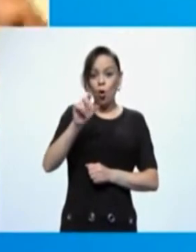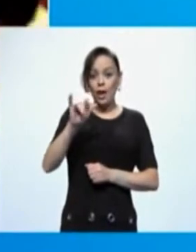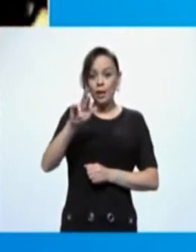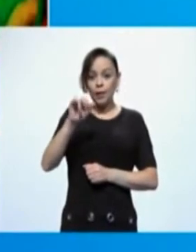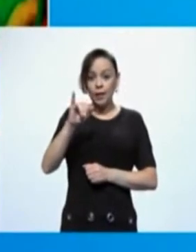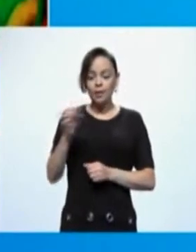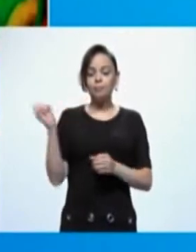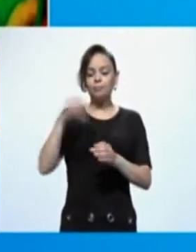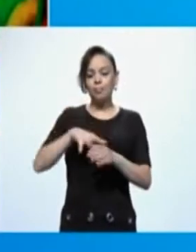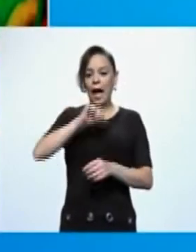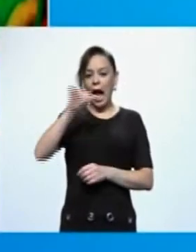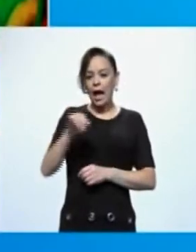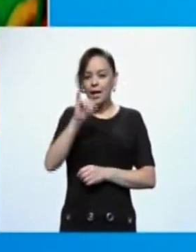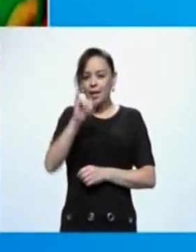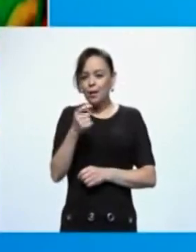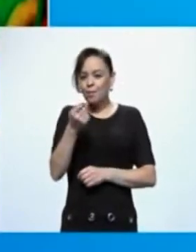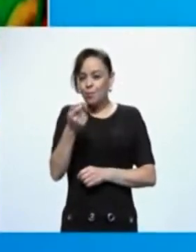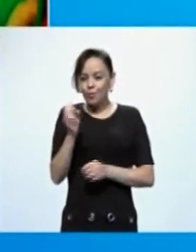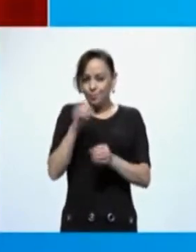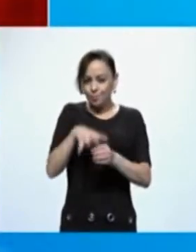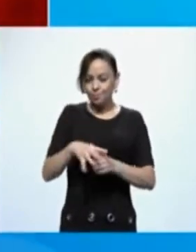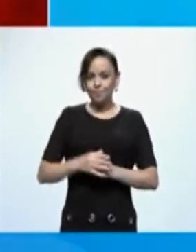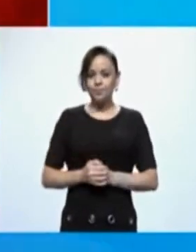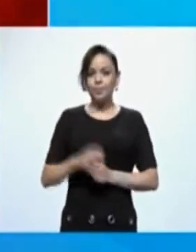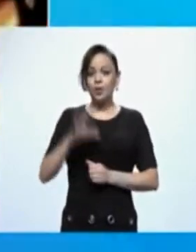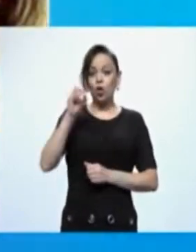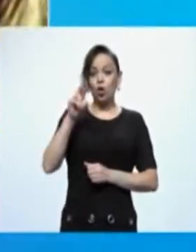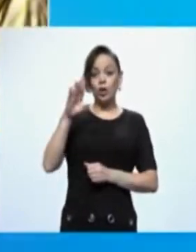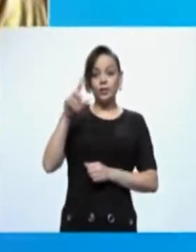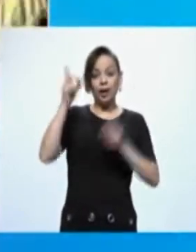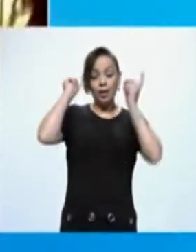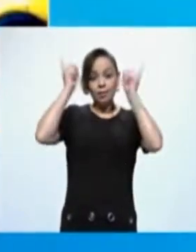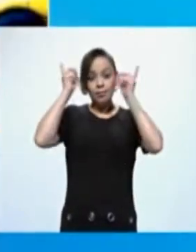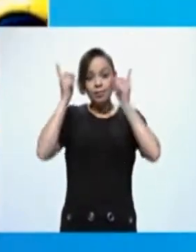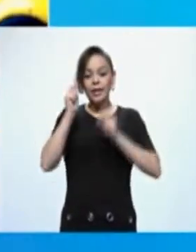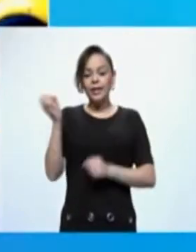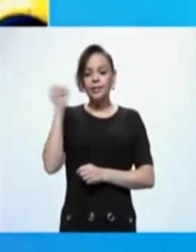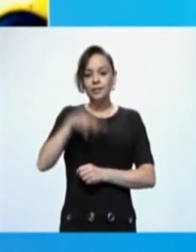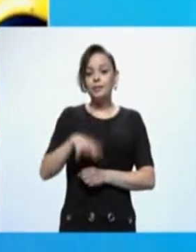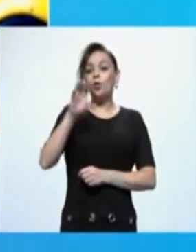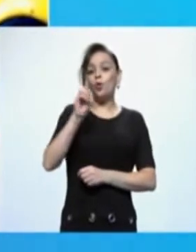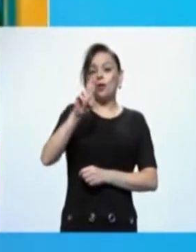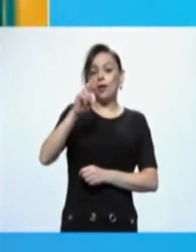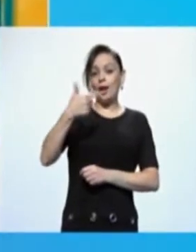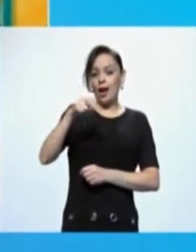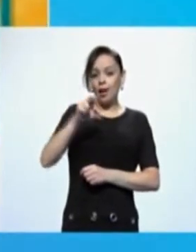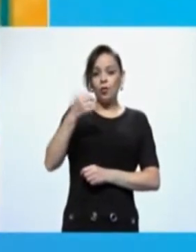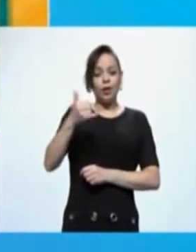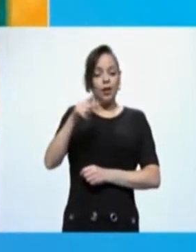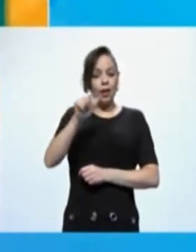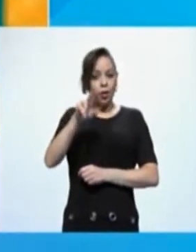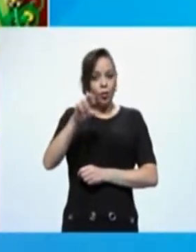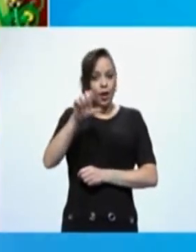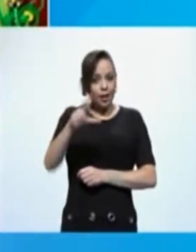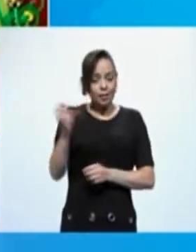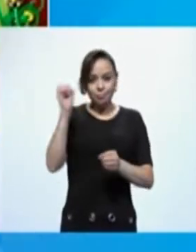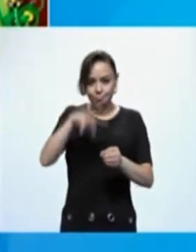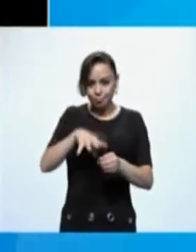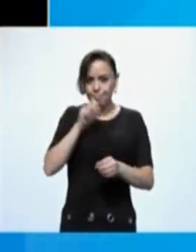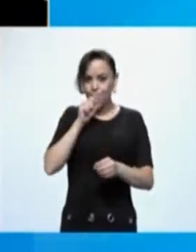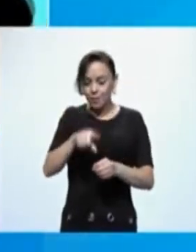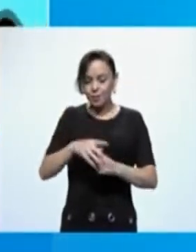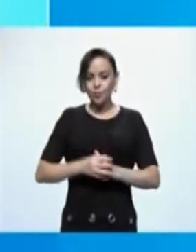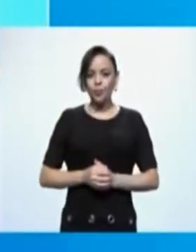ají, que especia trajo el corcel, orégano y laurel, que va a echar el pavo